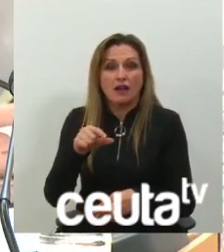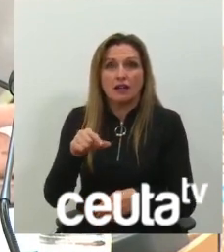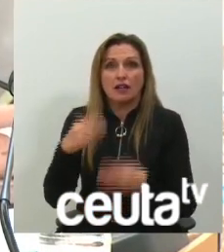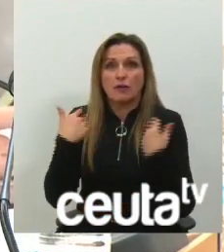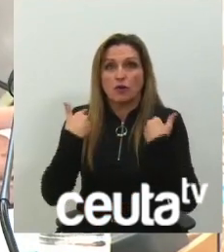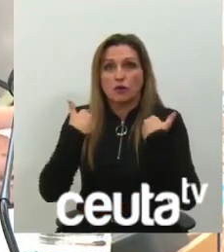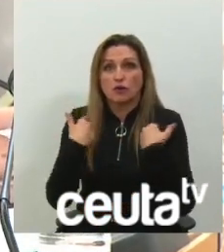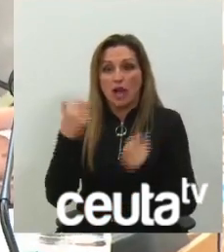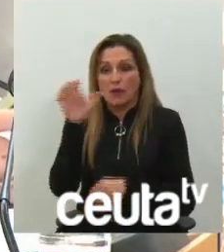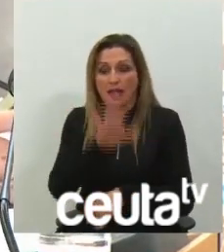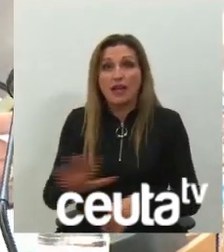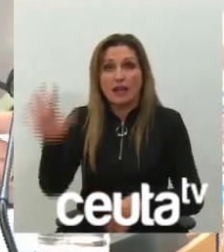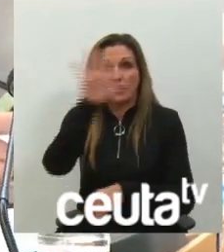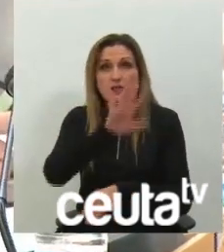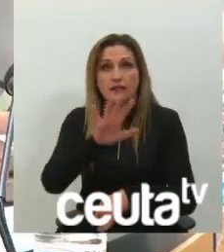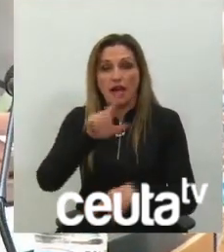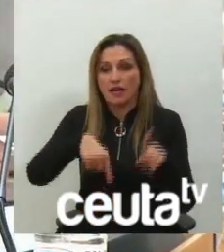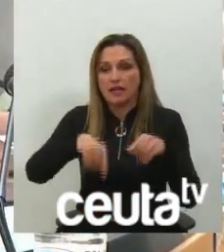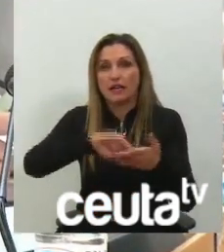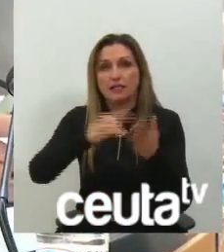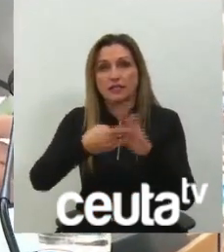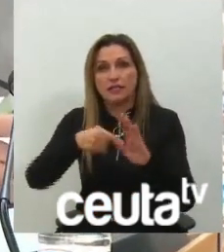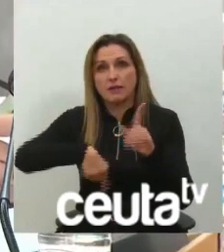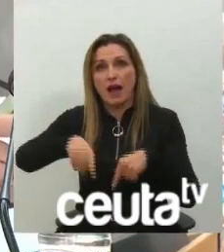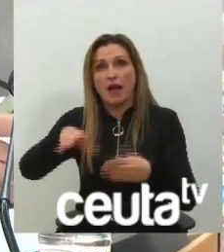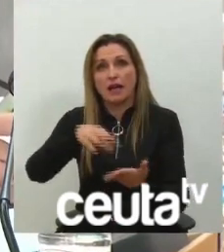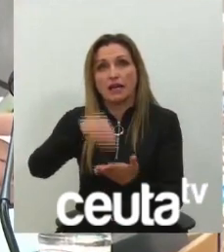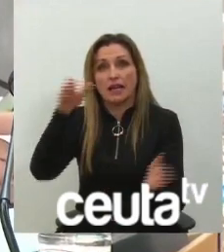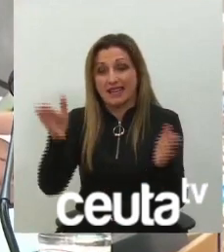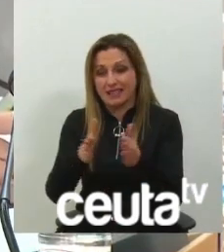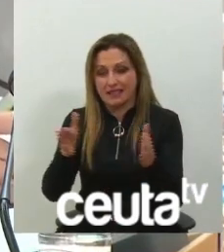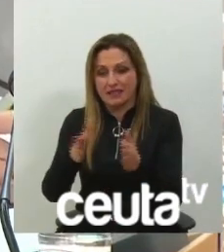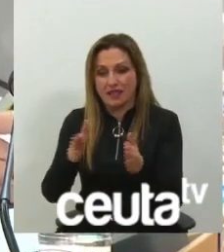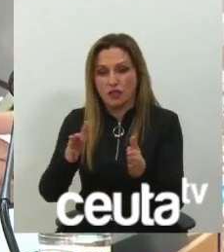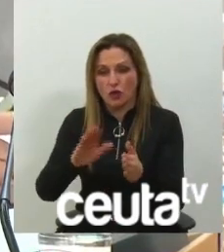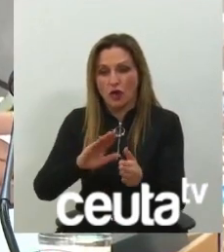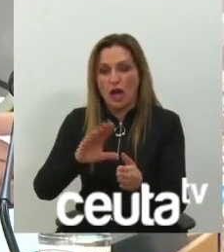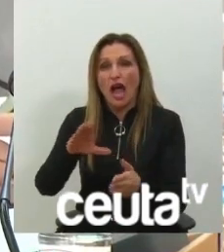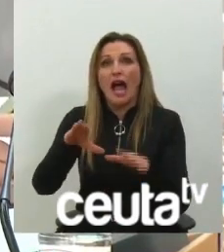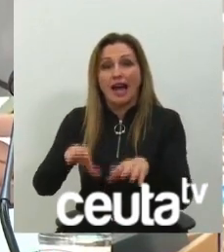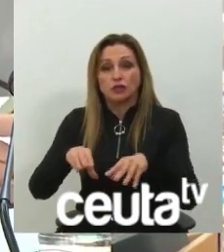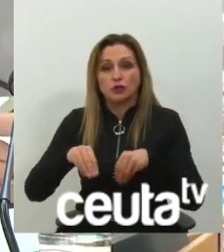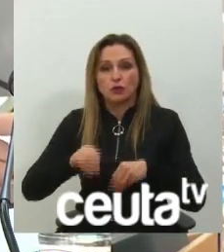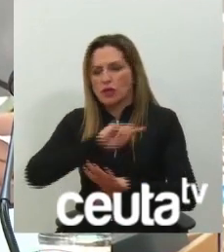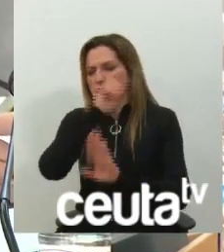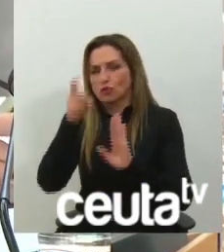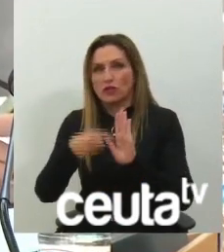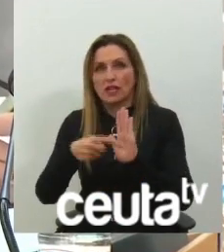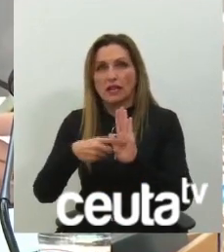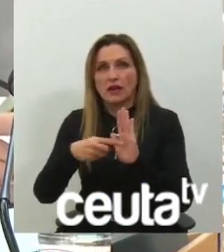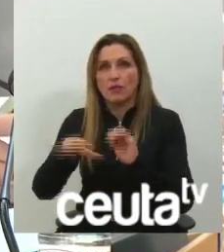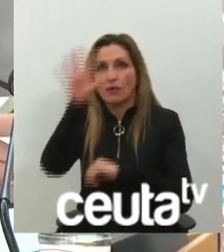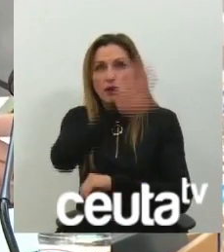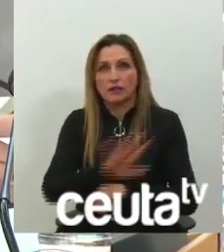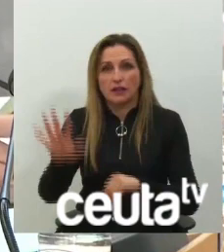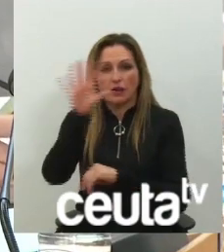transportes dice el sistema de transportes en el estrecho asumido en su totalidad por el estado o sea son dos estatista absolutos